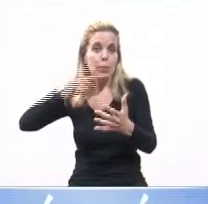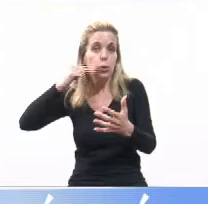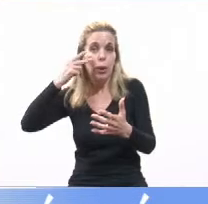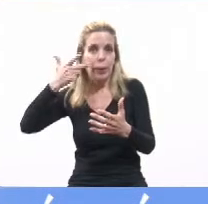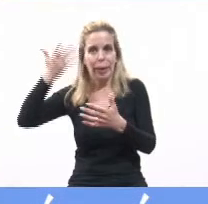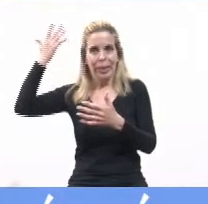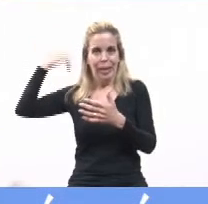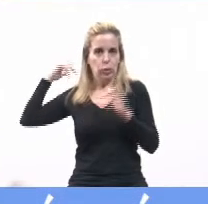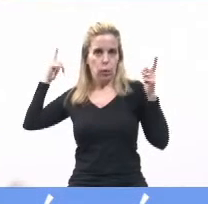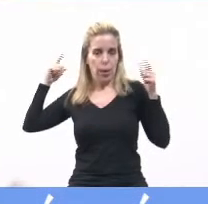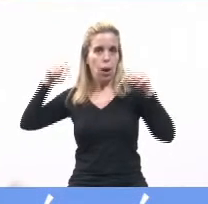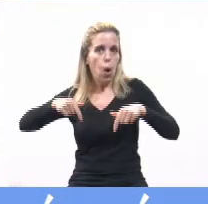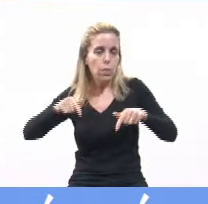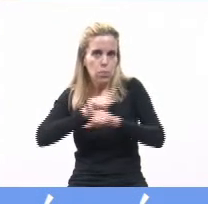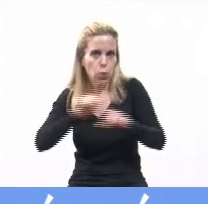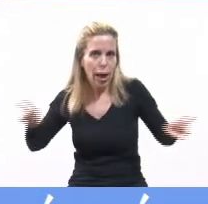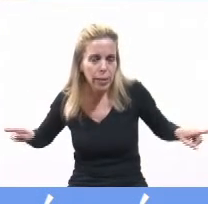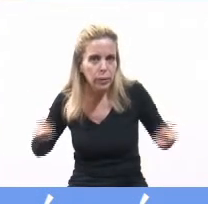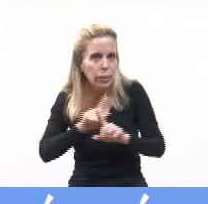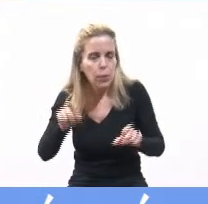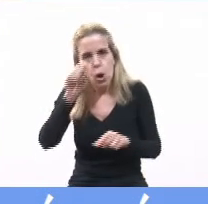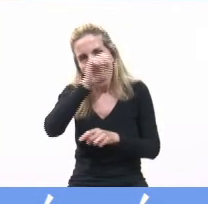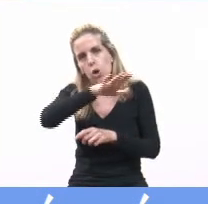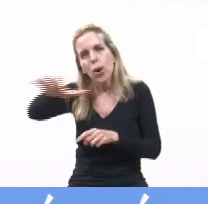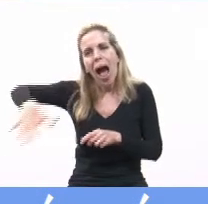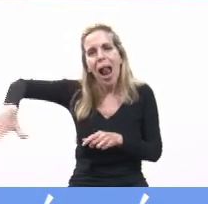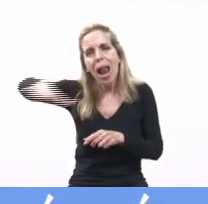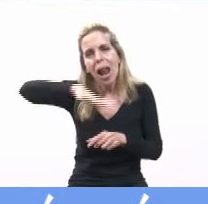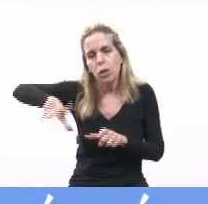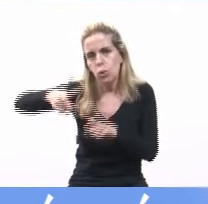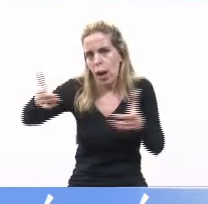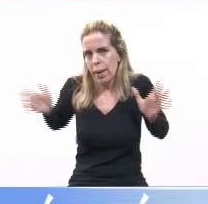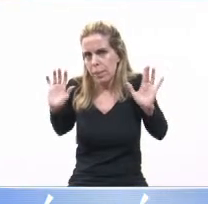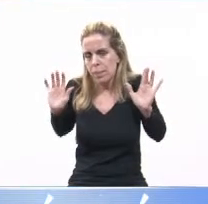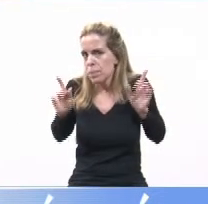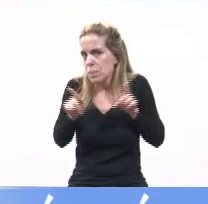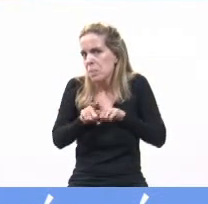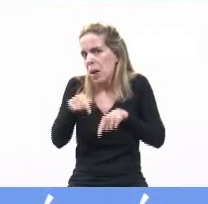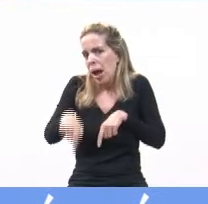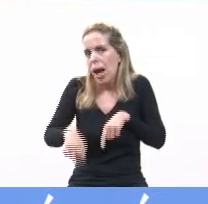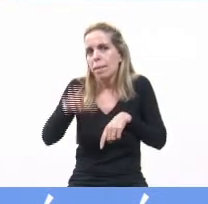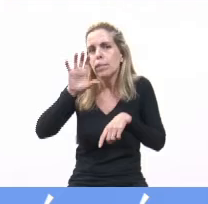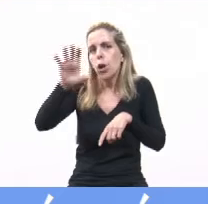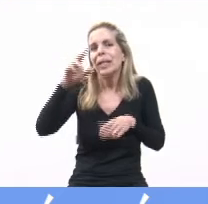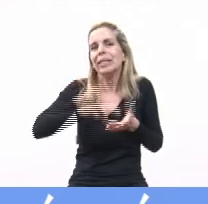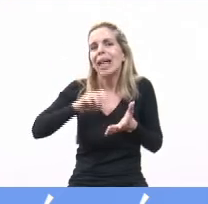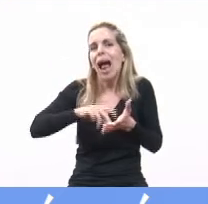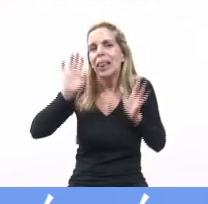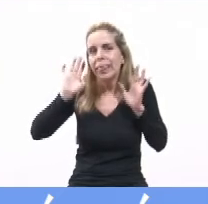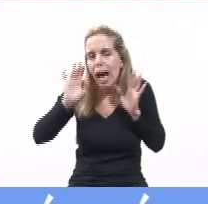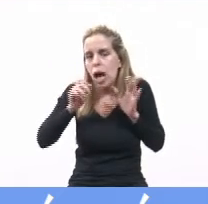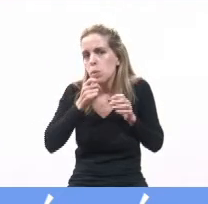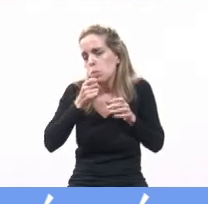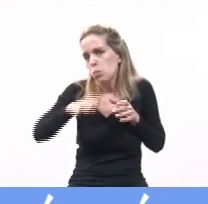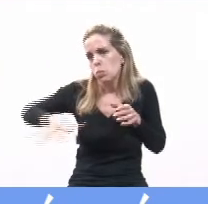tienen cobertura telefónica. Aquí, para no ir muy lejos, aquí en Salta, a la salida